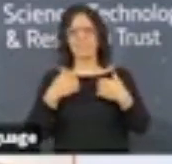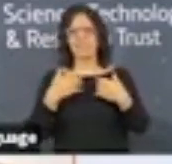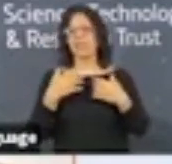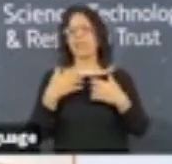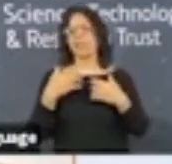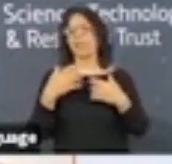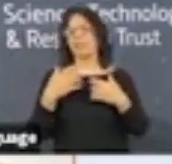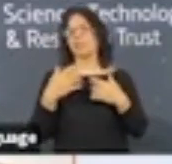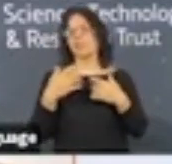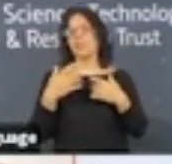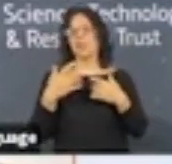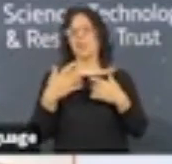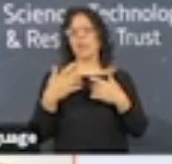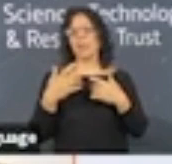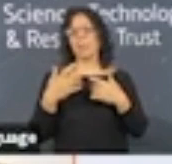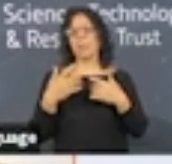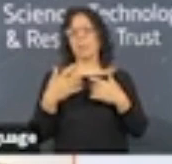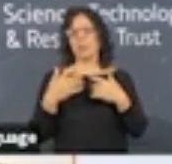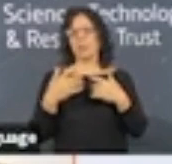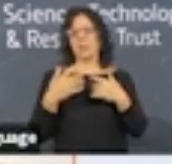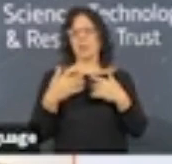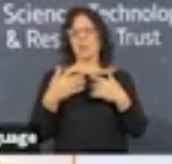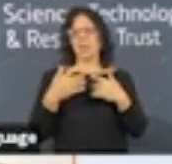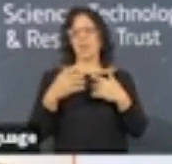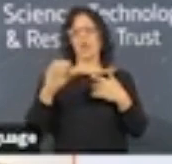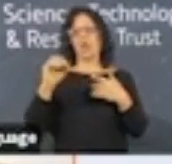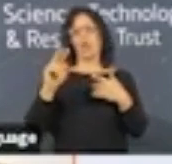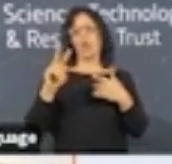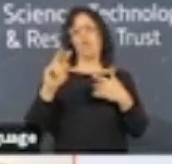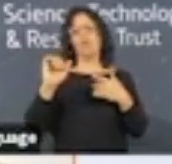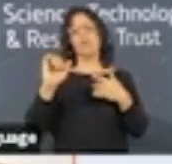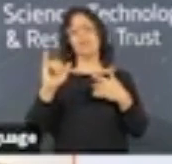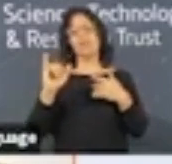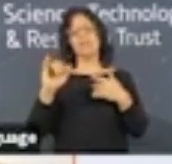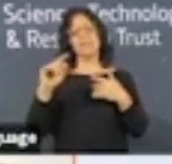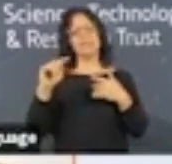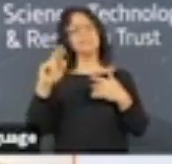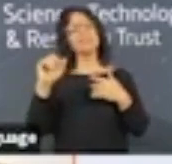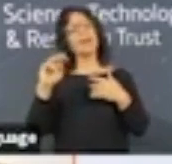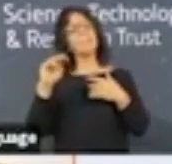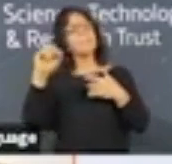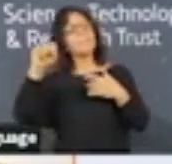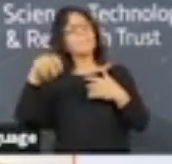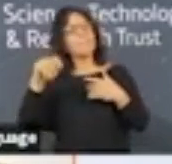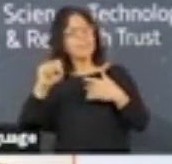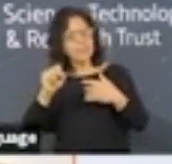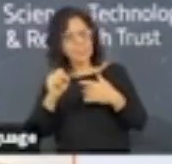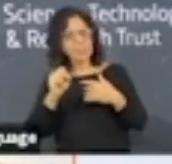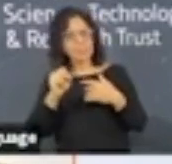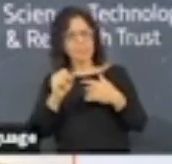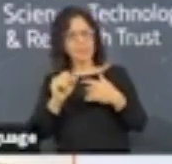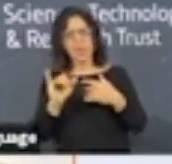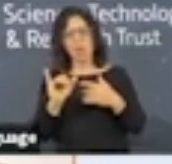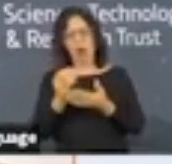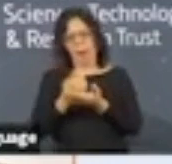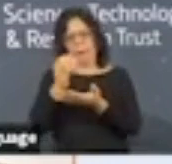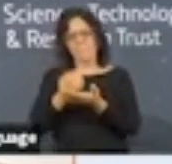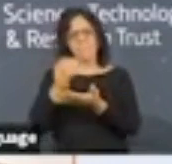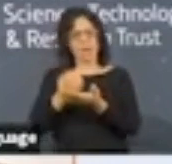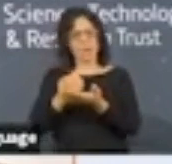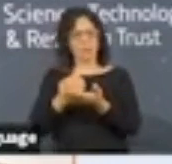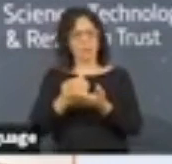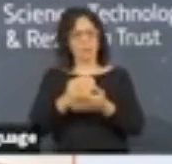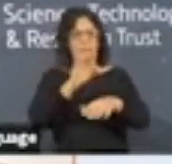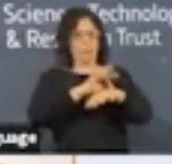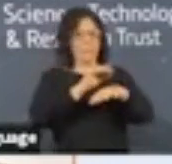que son como unos vasos donde las hembras de Aedes aegypti colocan sus huevos y